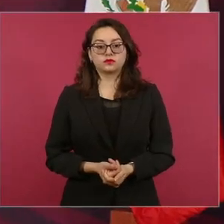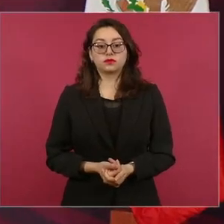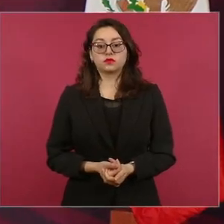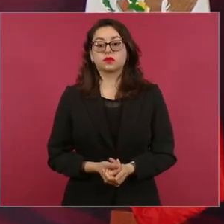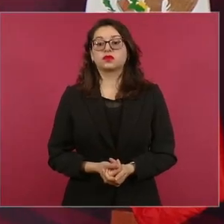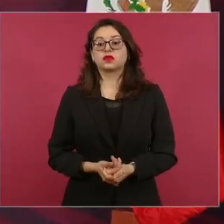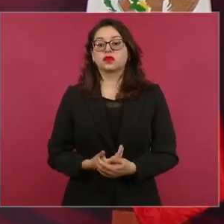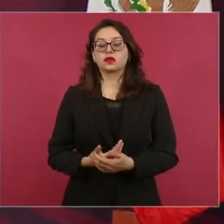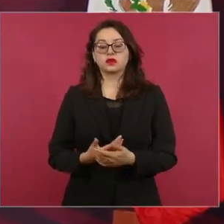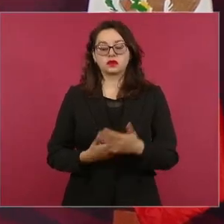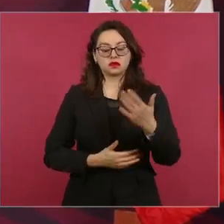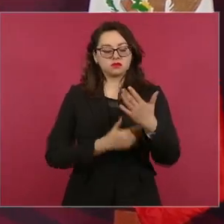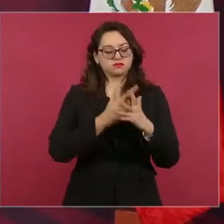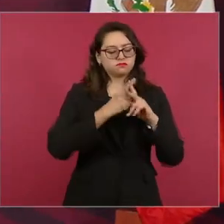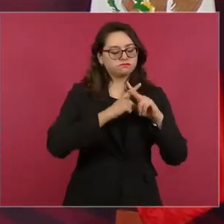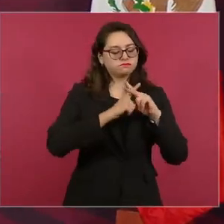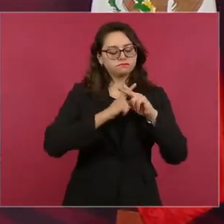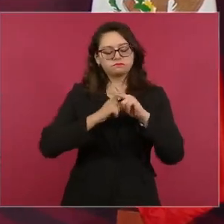3,000,000